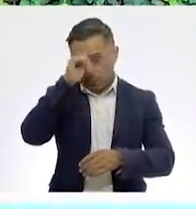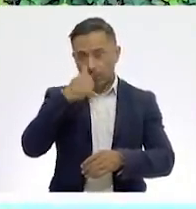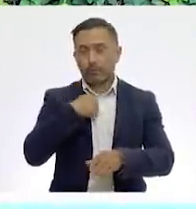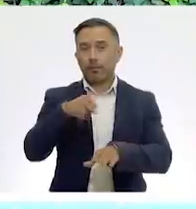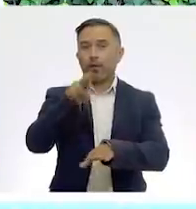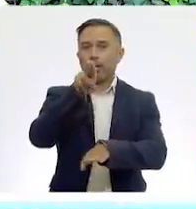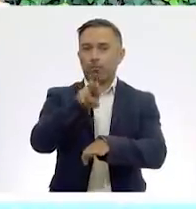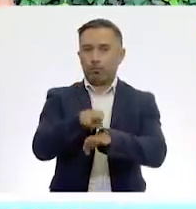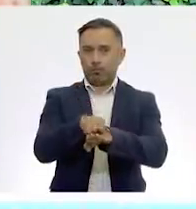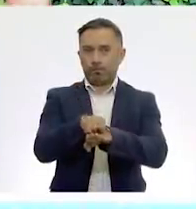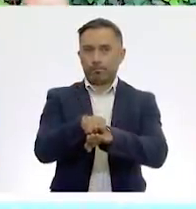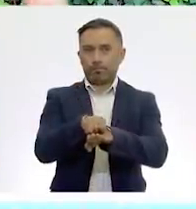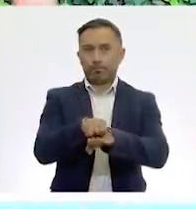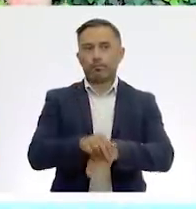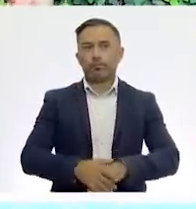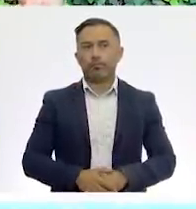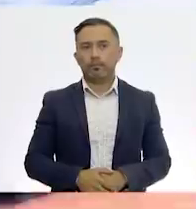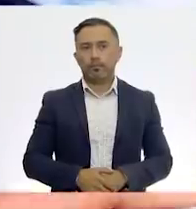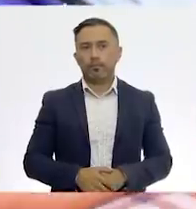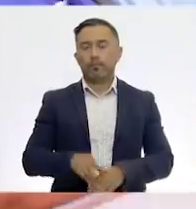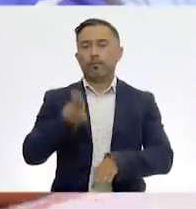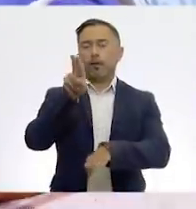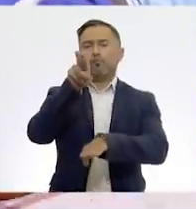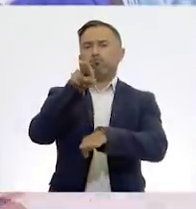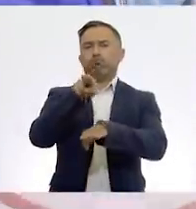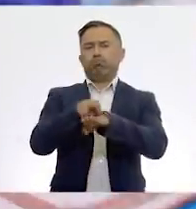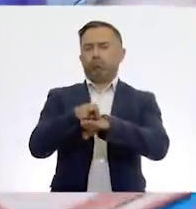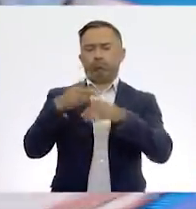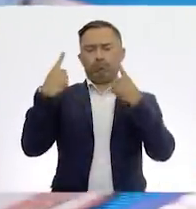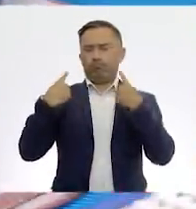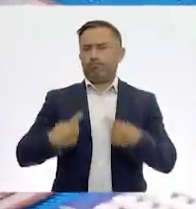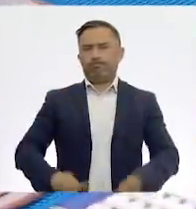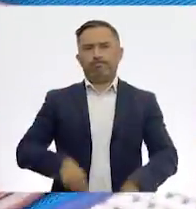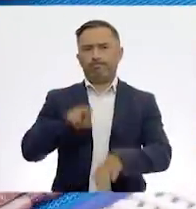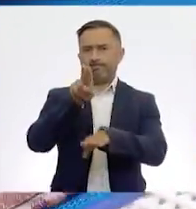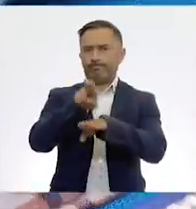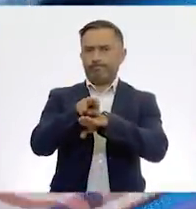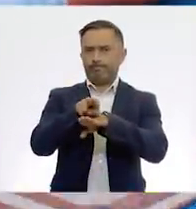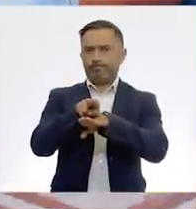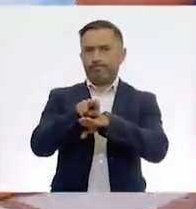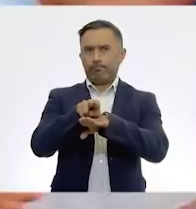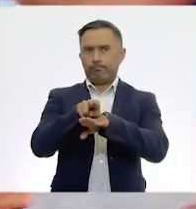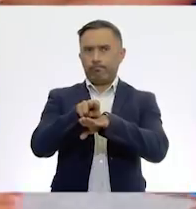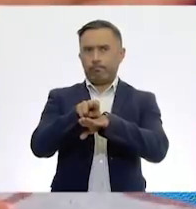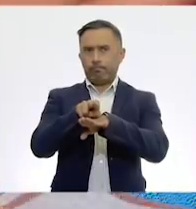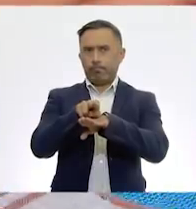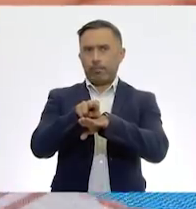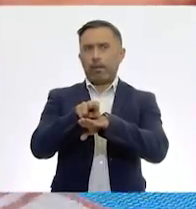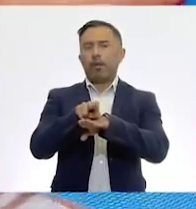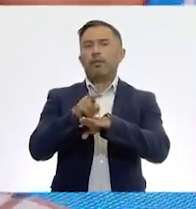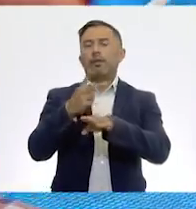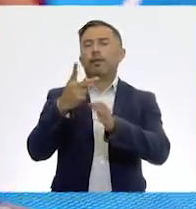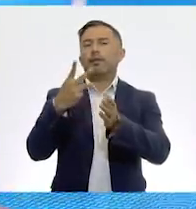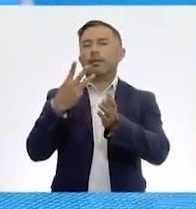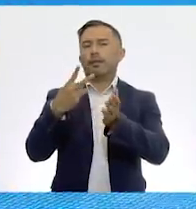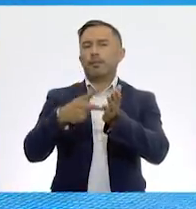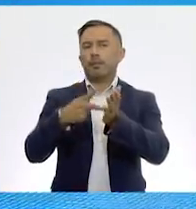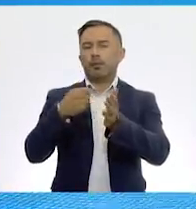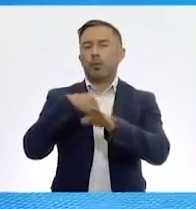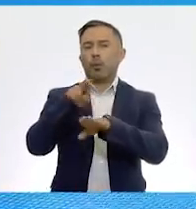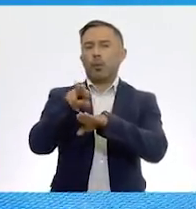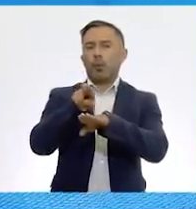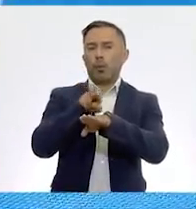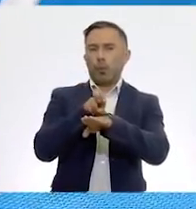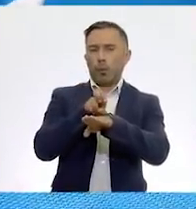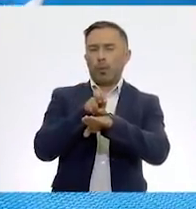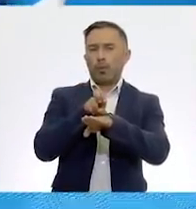Yair, nos acostamos totalmente y hacemos 3 flexiones y extensiones. 1,